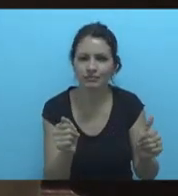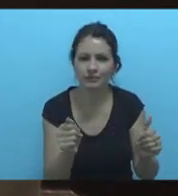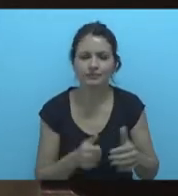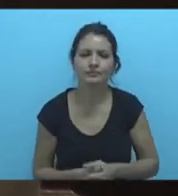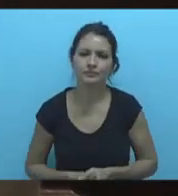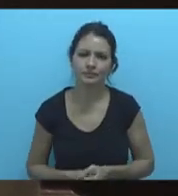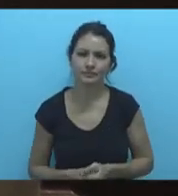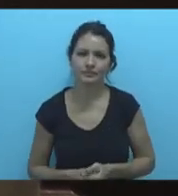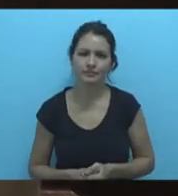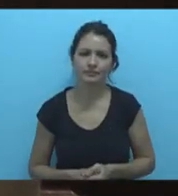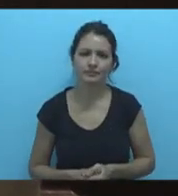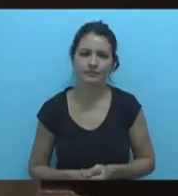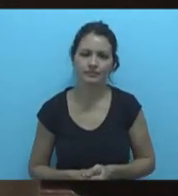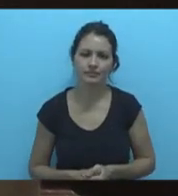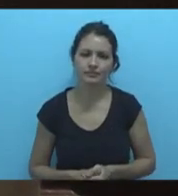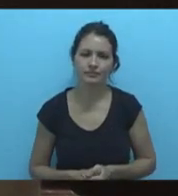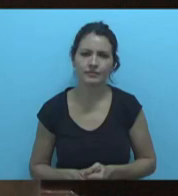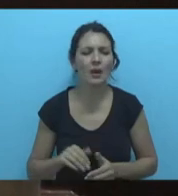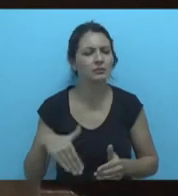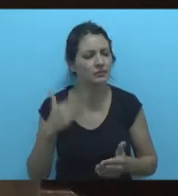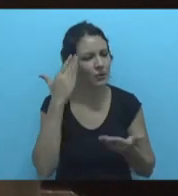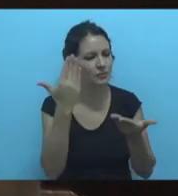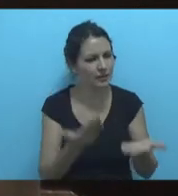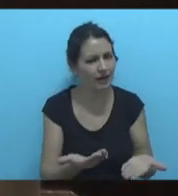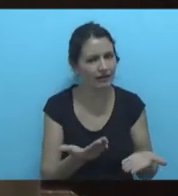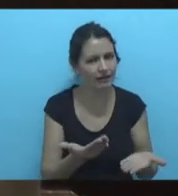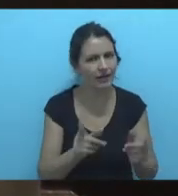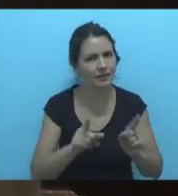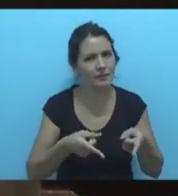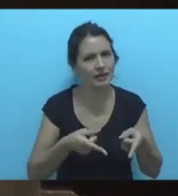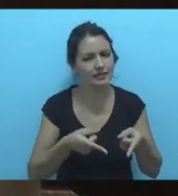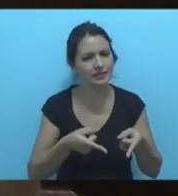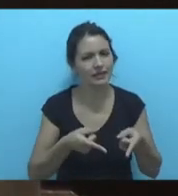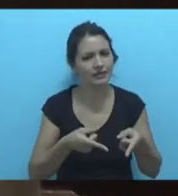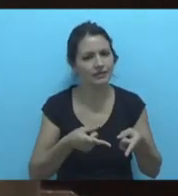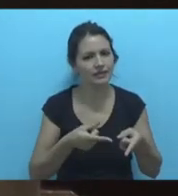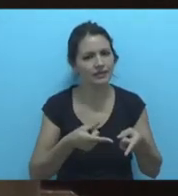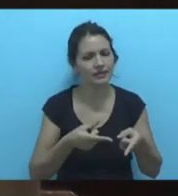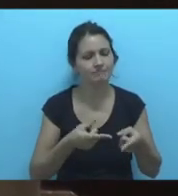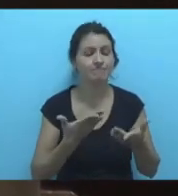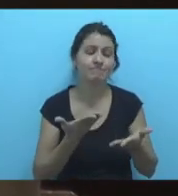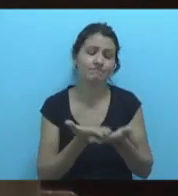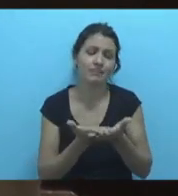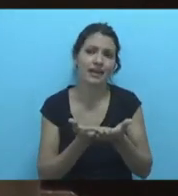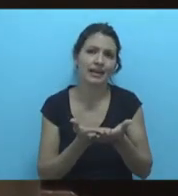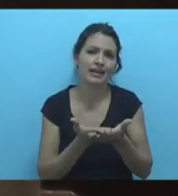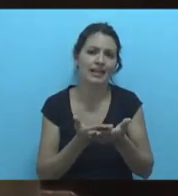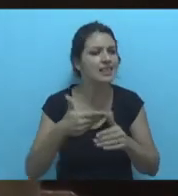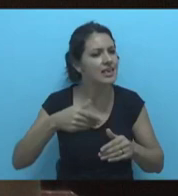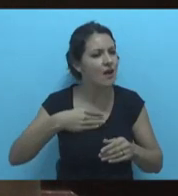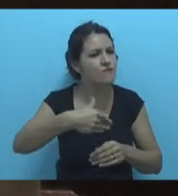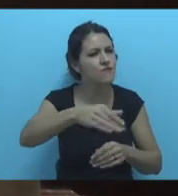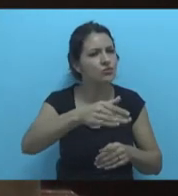Derecho. Por eso es que pido no solo este homenaje, sino que pido que he pedido que se haga